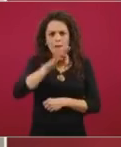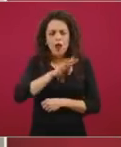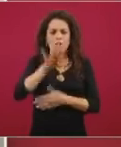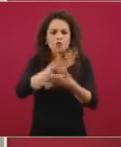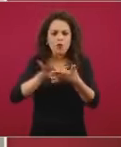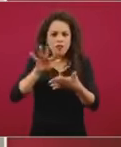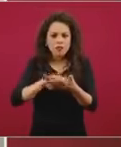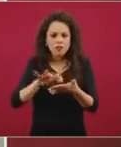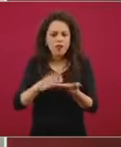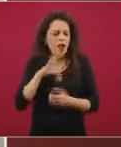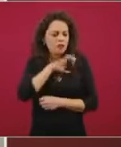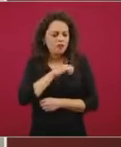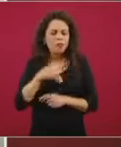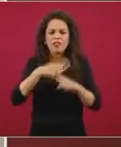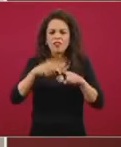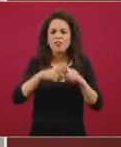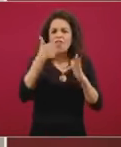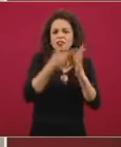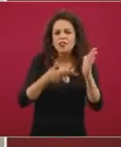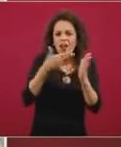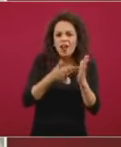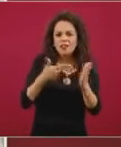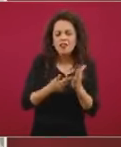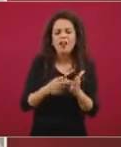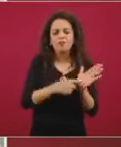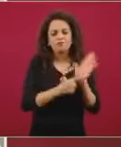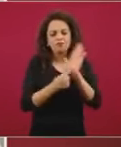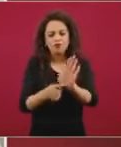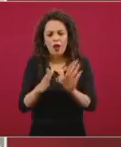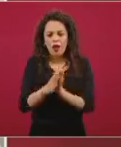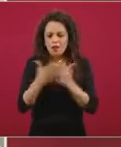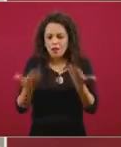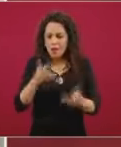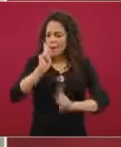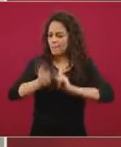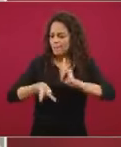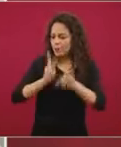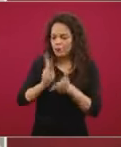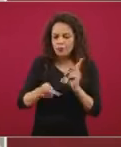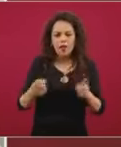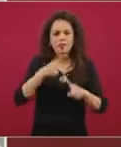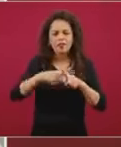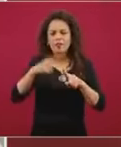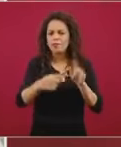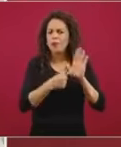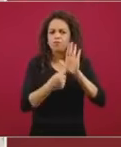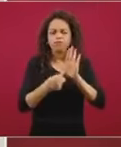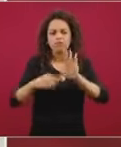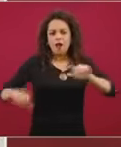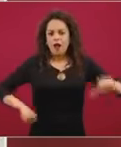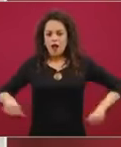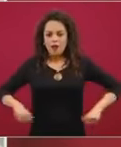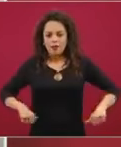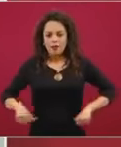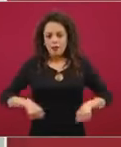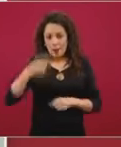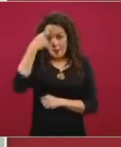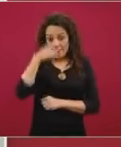talleres, presentaciones de libros, charlas, cápsulas, transmisiones en vivo y muchas más actividades en línea planeadas para